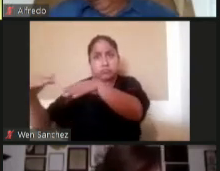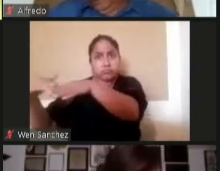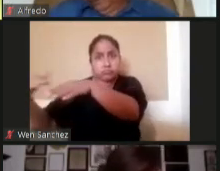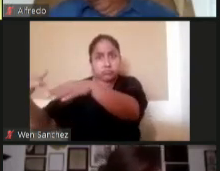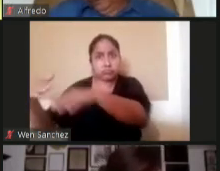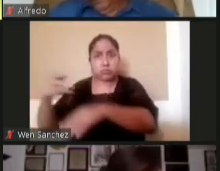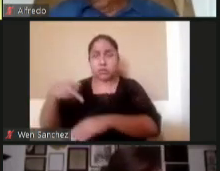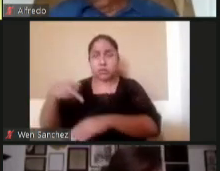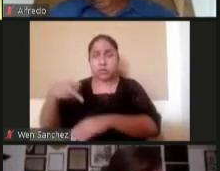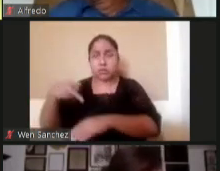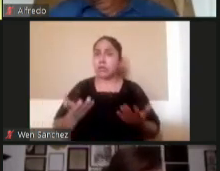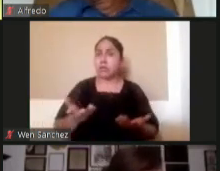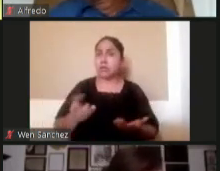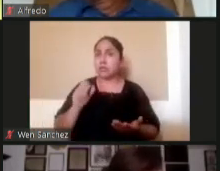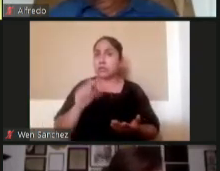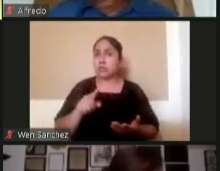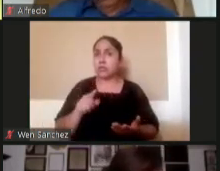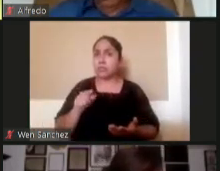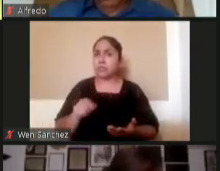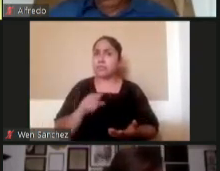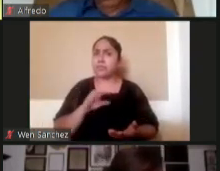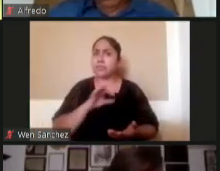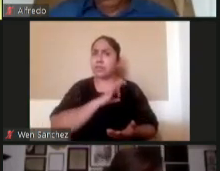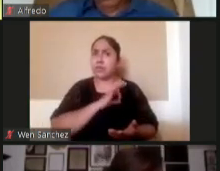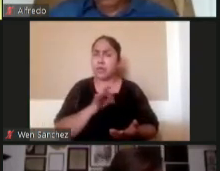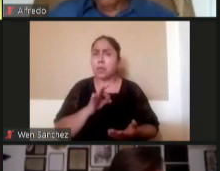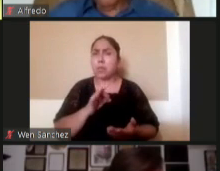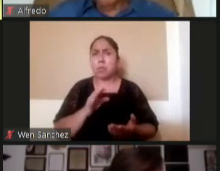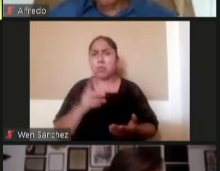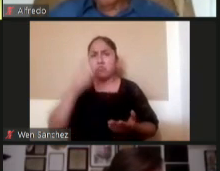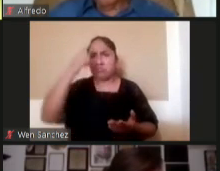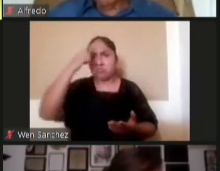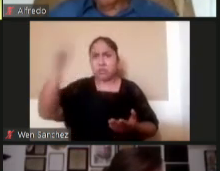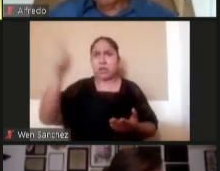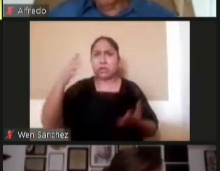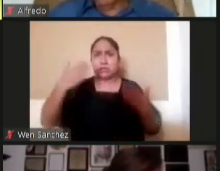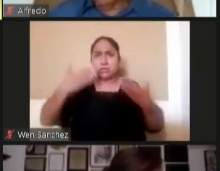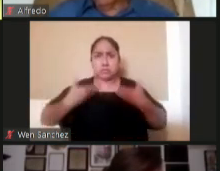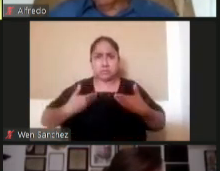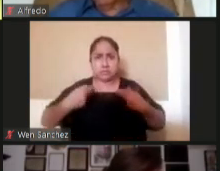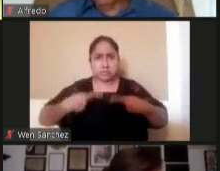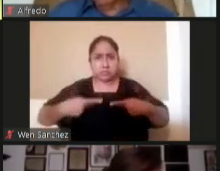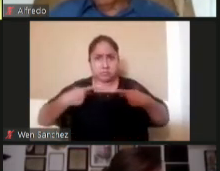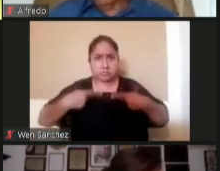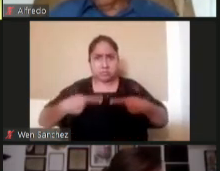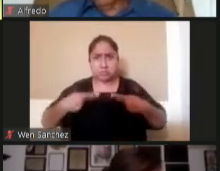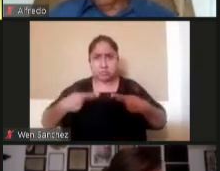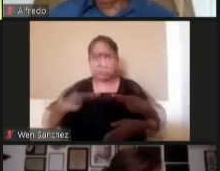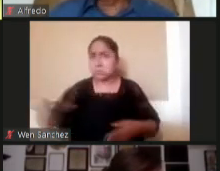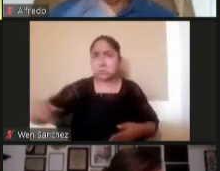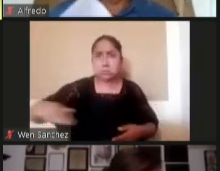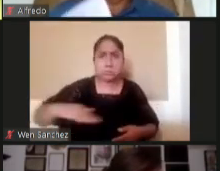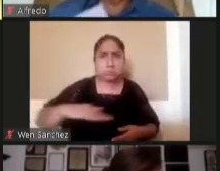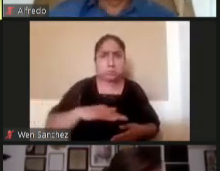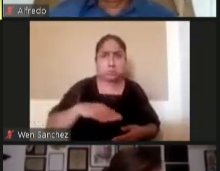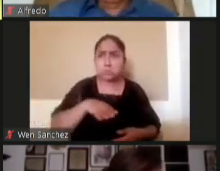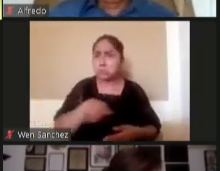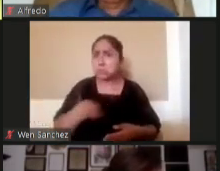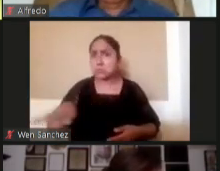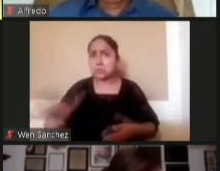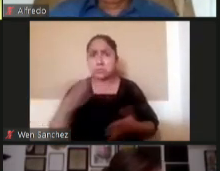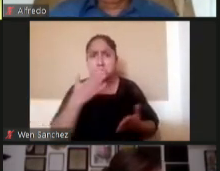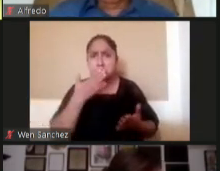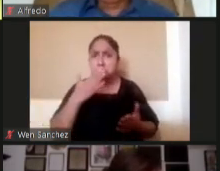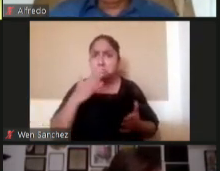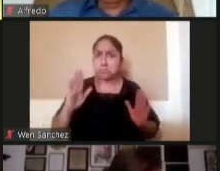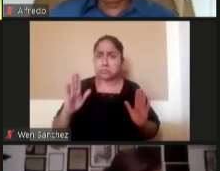infraestructura y condiciones óptimas de accesibilidad, equipamiento público y privado. Por lo tanto, presenta condiciones con niveles